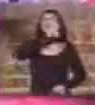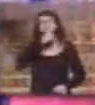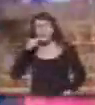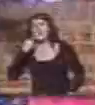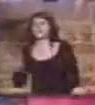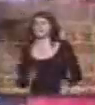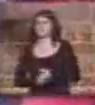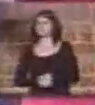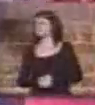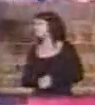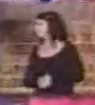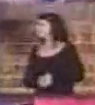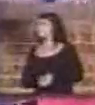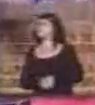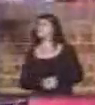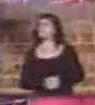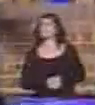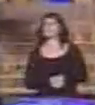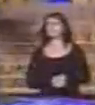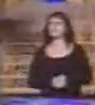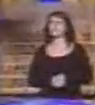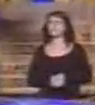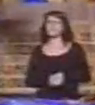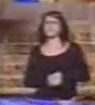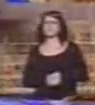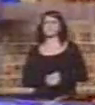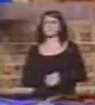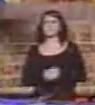honor que un día fue conquistada.